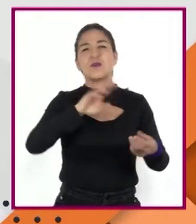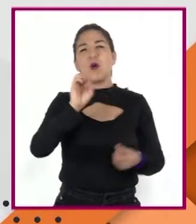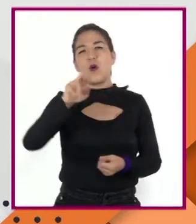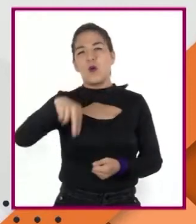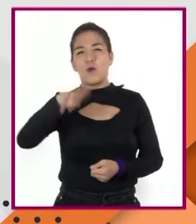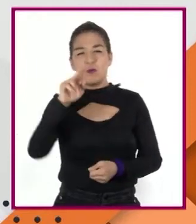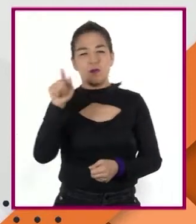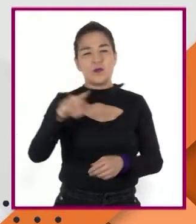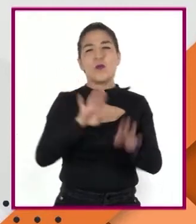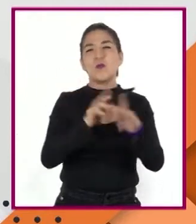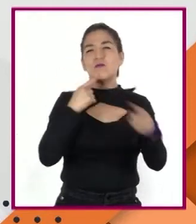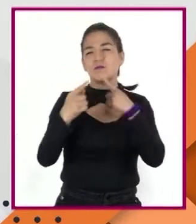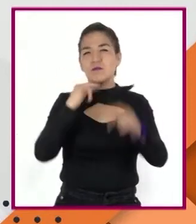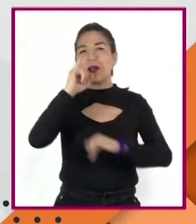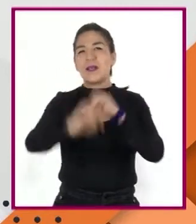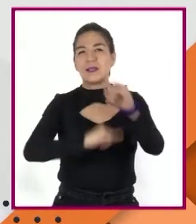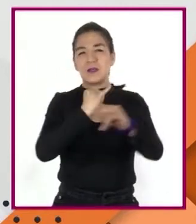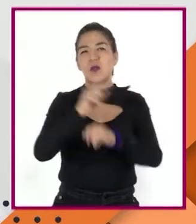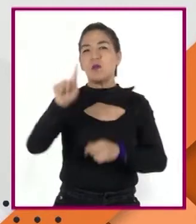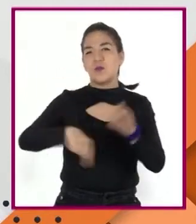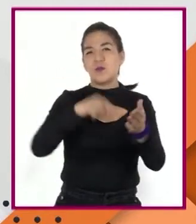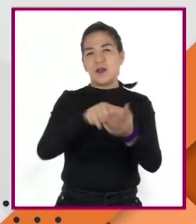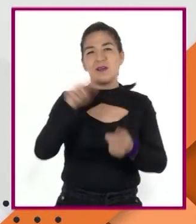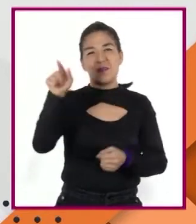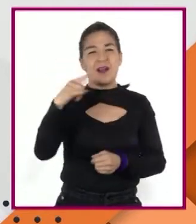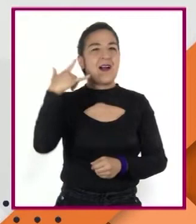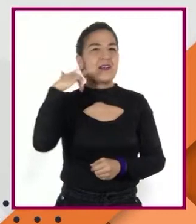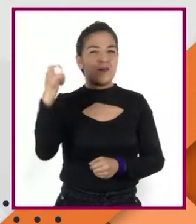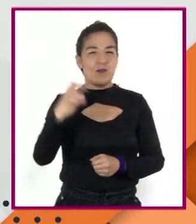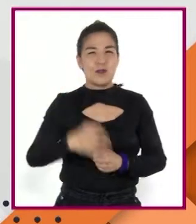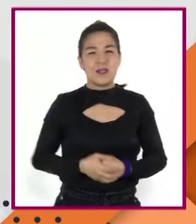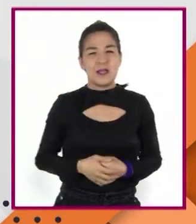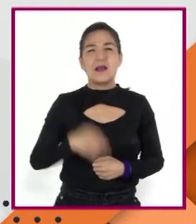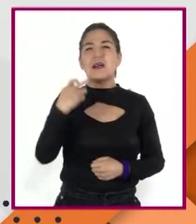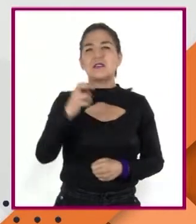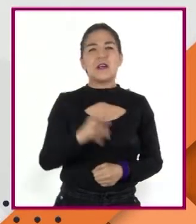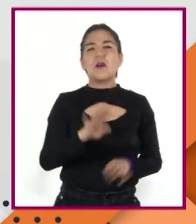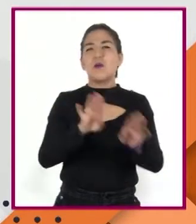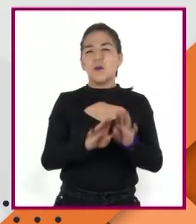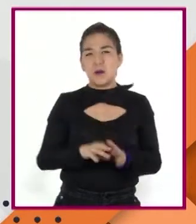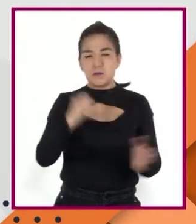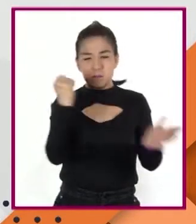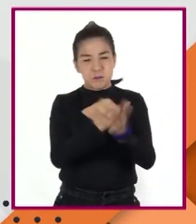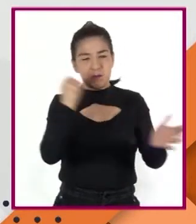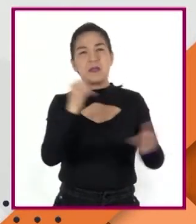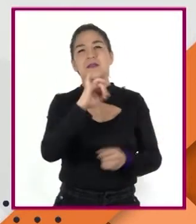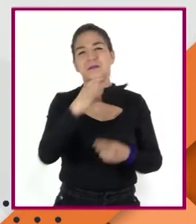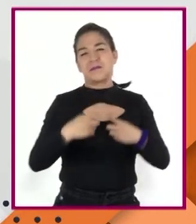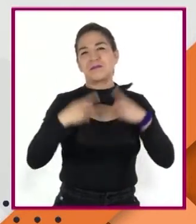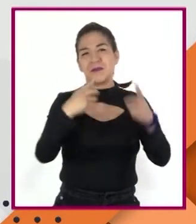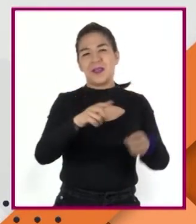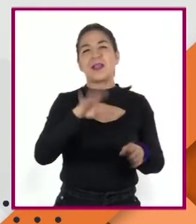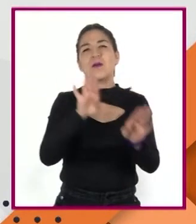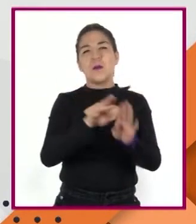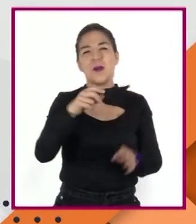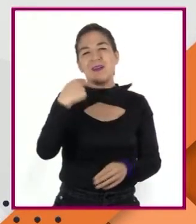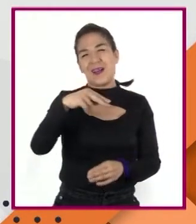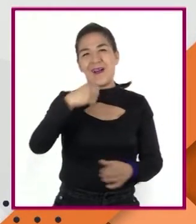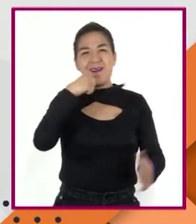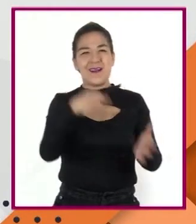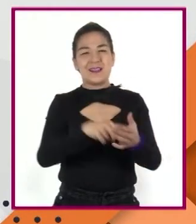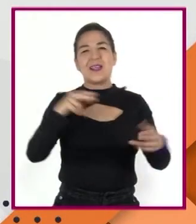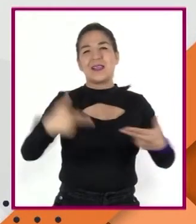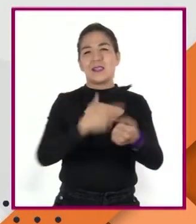Internacional, teniendo lugar en San Francisco, California, donde se aprobó la Carta de las Naciones Unidas. Esa